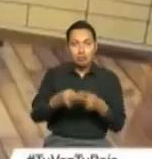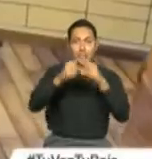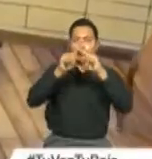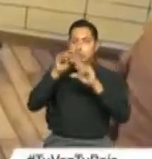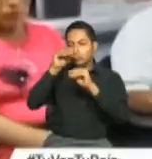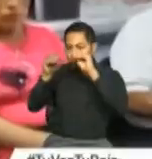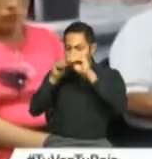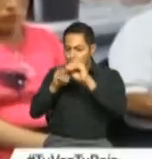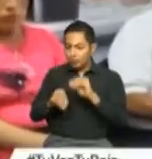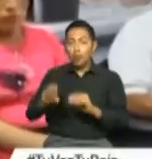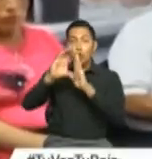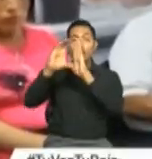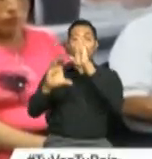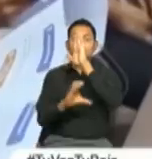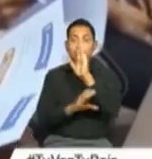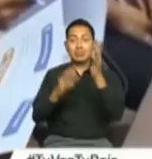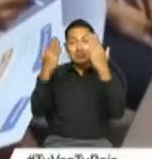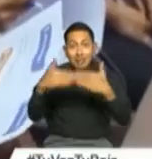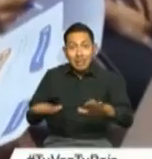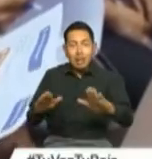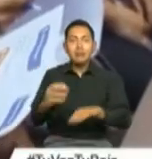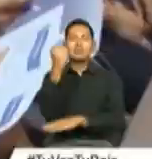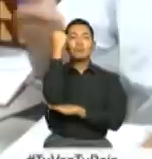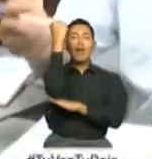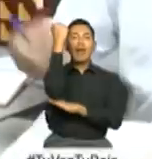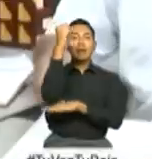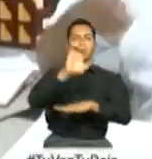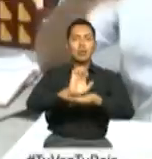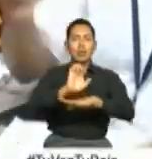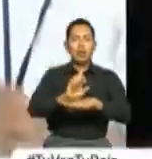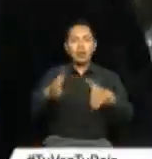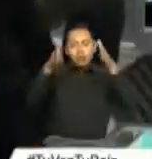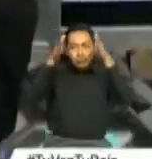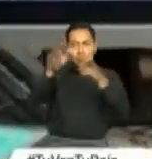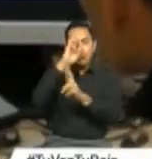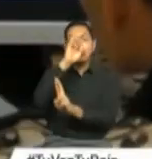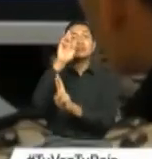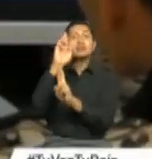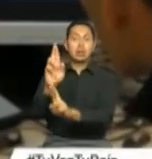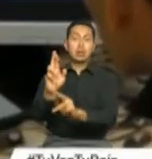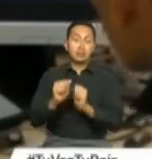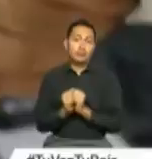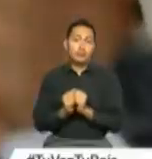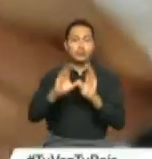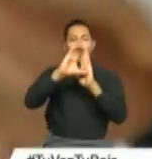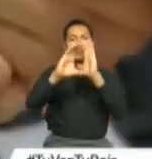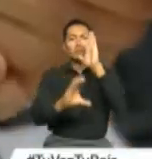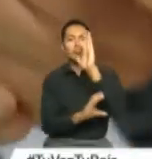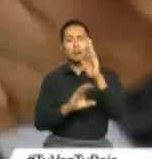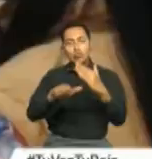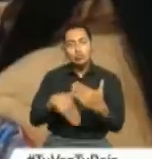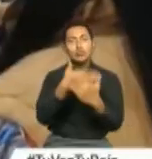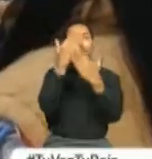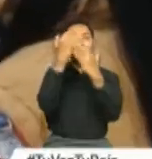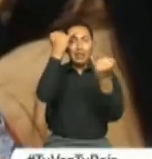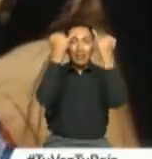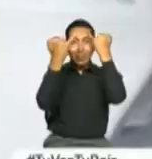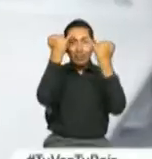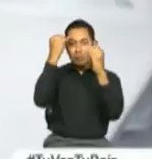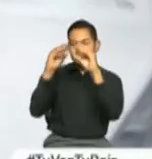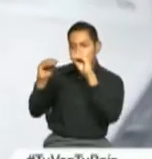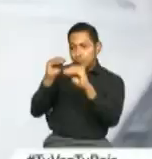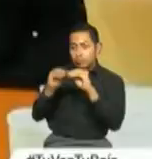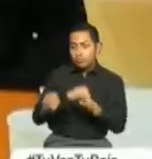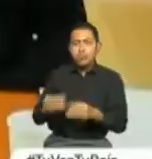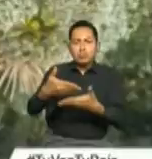Ecuador lleva 9 años como un Estado de Derechos. Entre las principales innovaciones de este documento que rige al país está